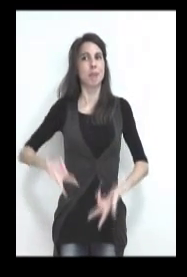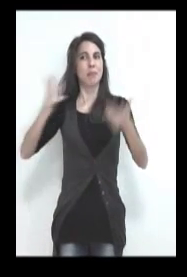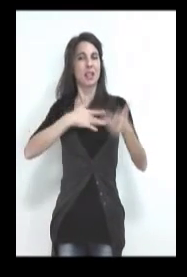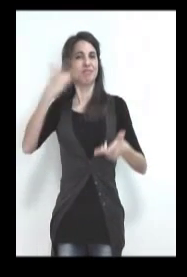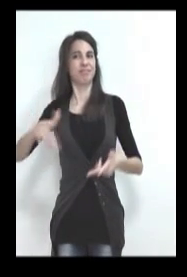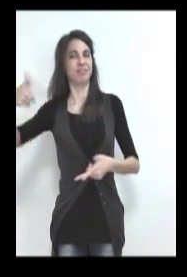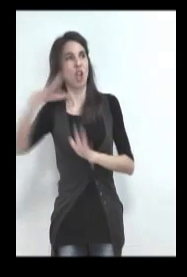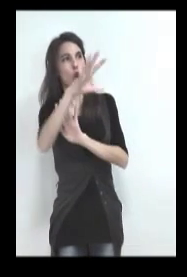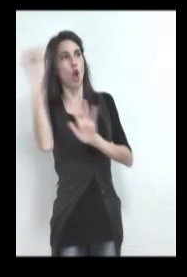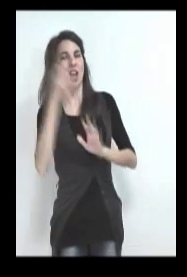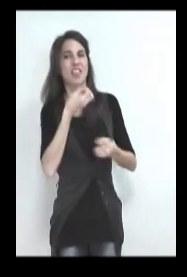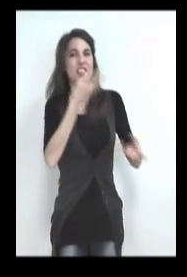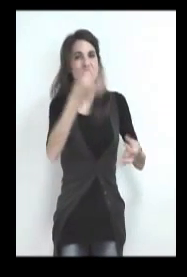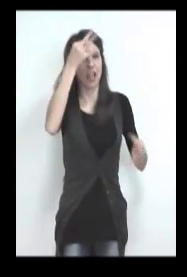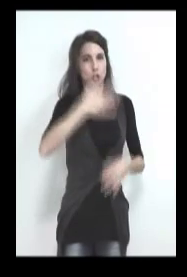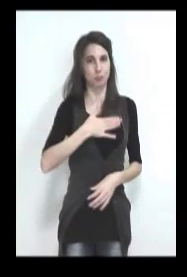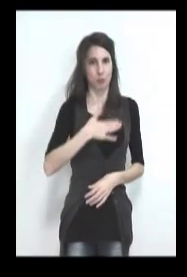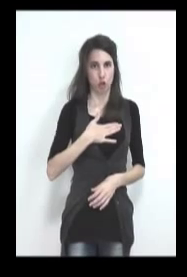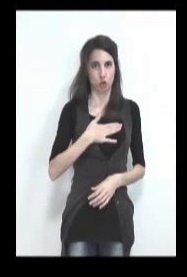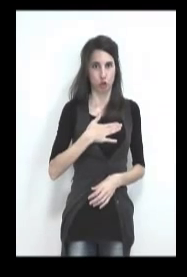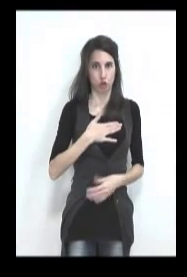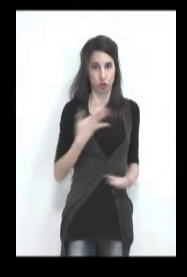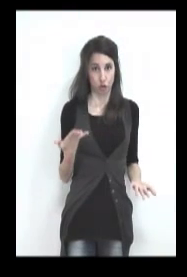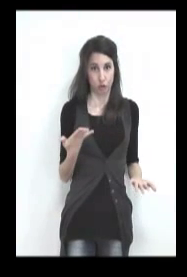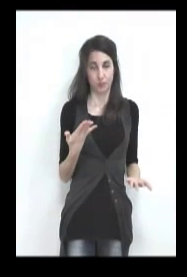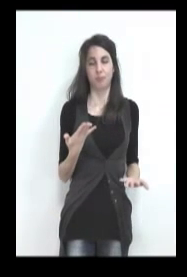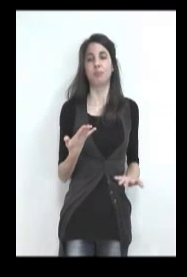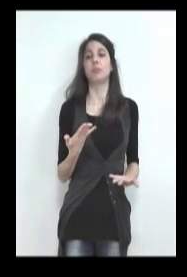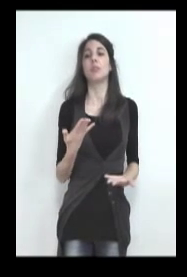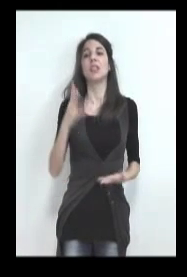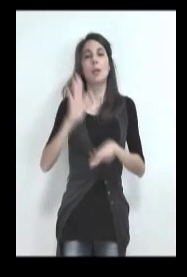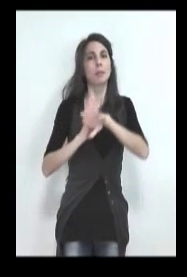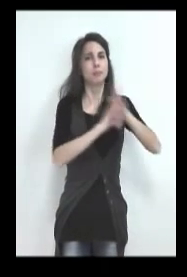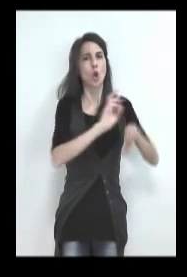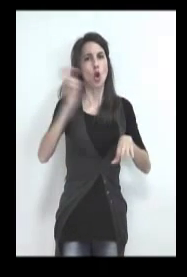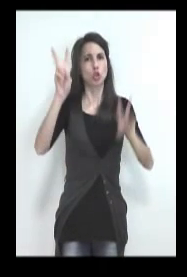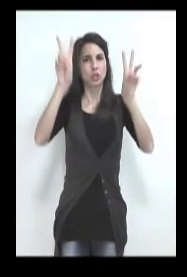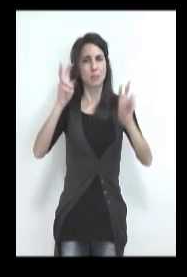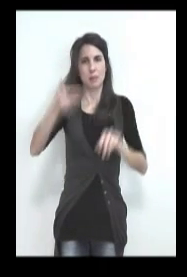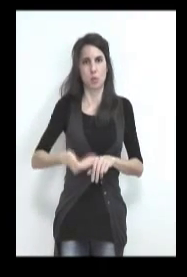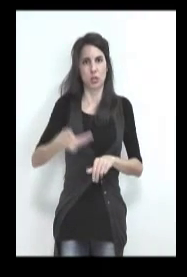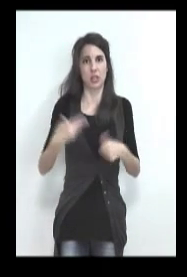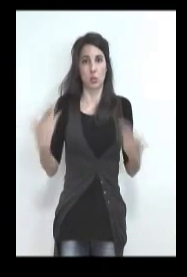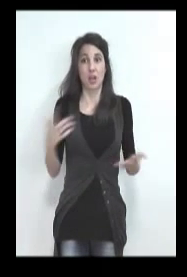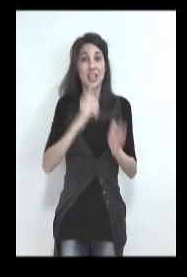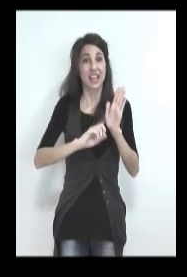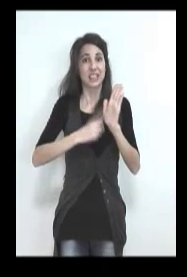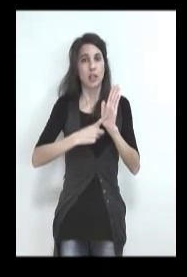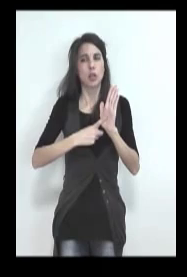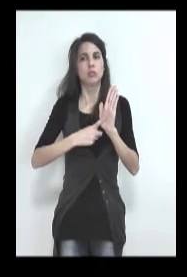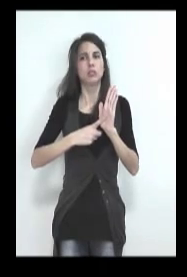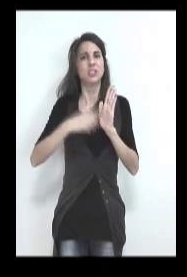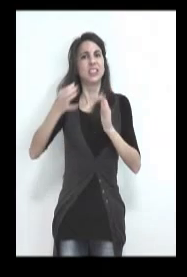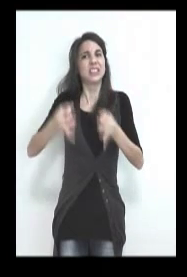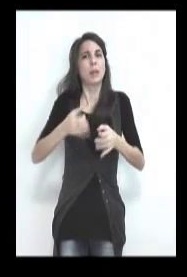que esos datos. Por otro lado tenemos otro hecho incuestionable, y yo creo que estaremos de acuerdo todos, que la legislación acostumbra a ir